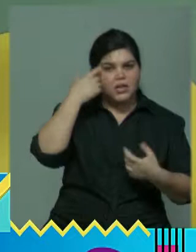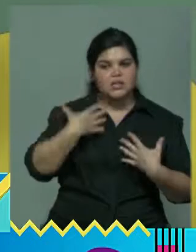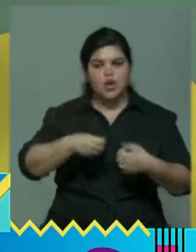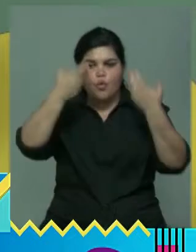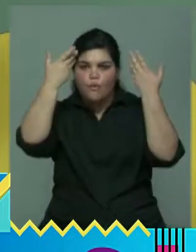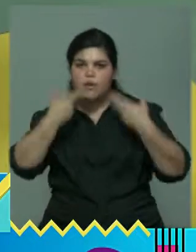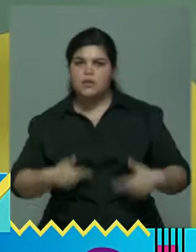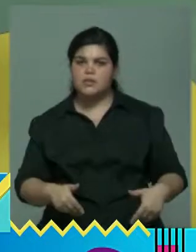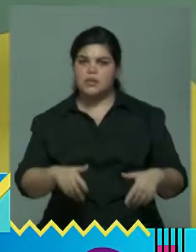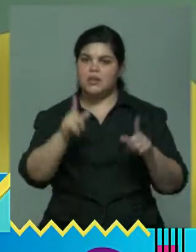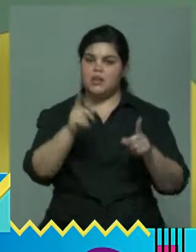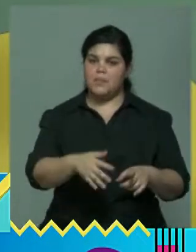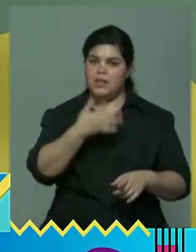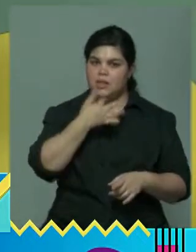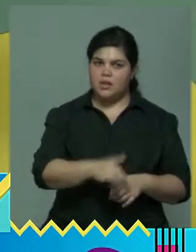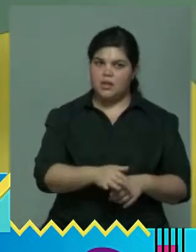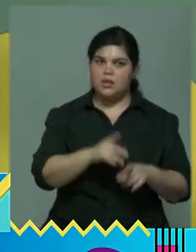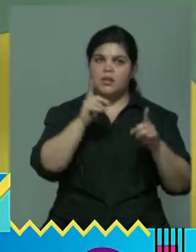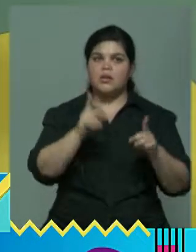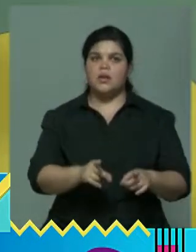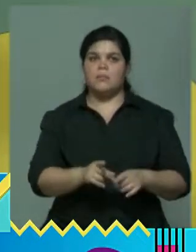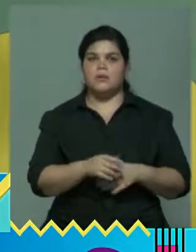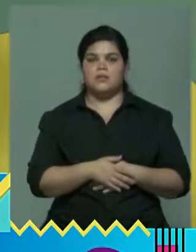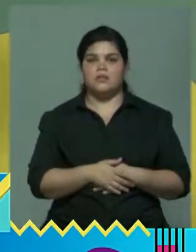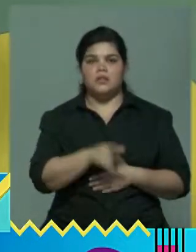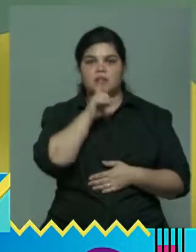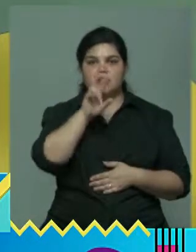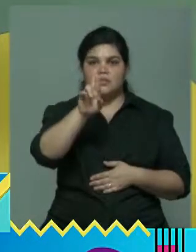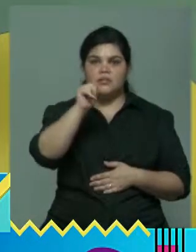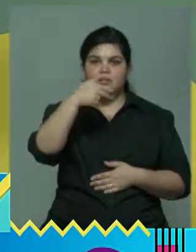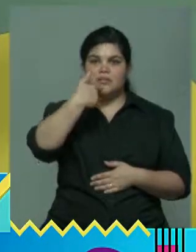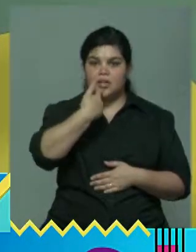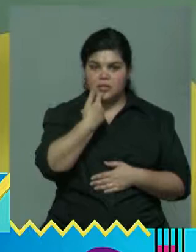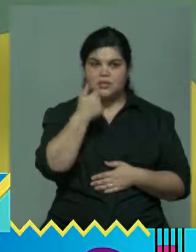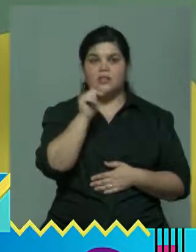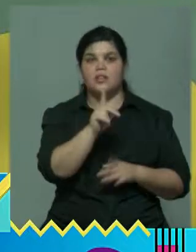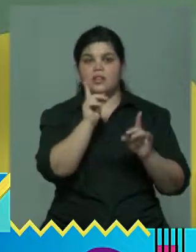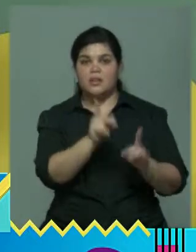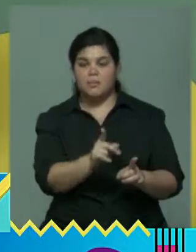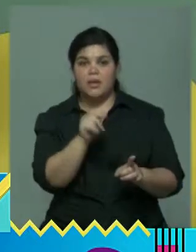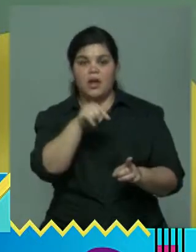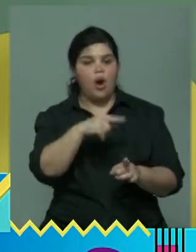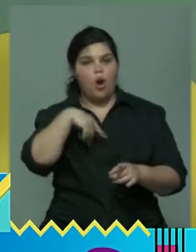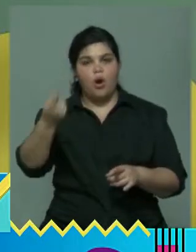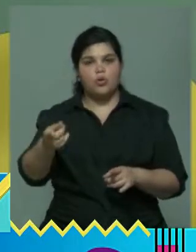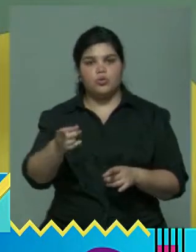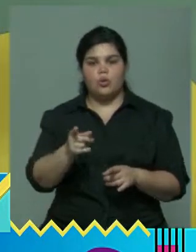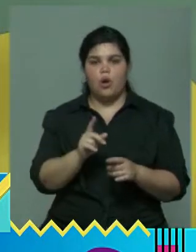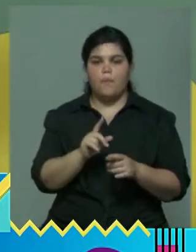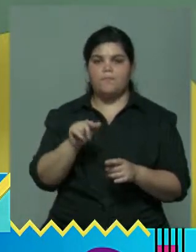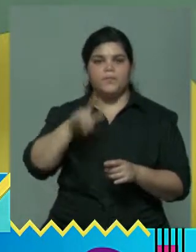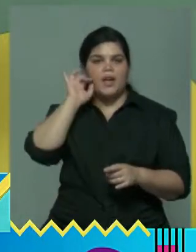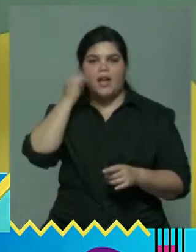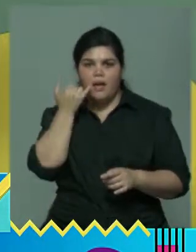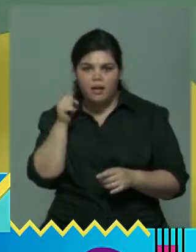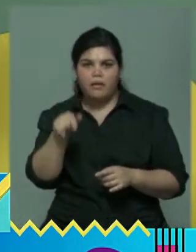también esto de la despatologización de las identidades trans y de la despatologización de la homosexualidad, ¿no? No es una enfermedad, o